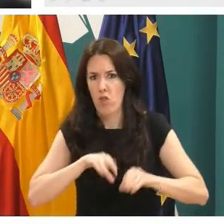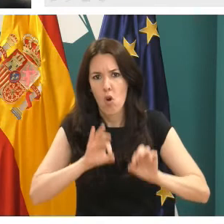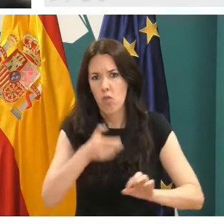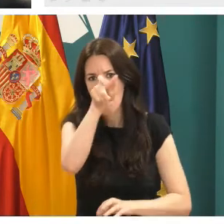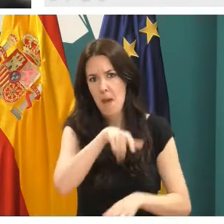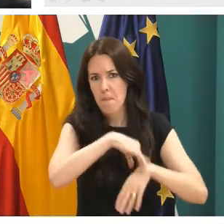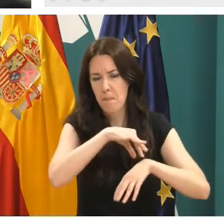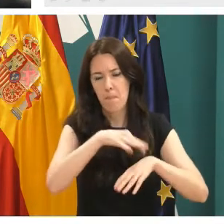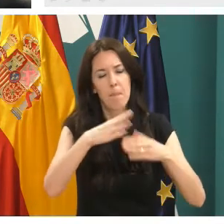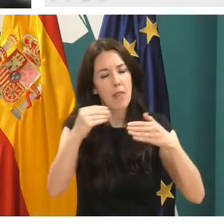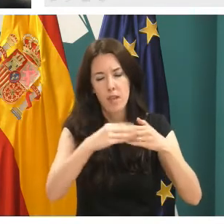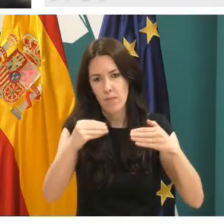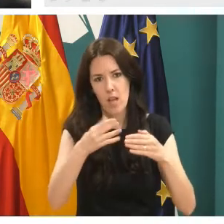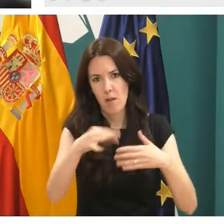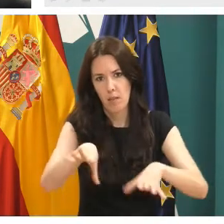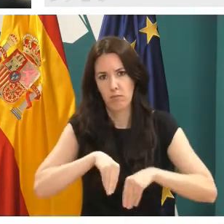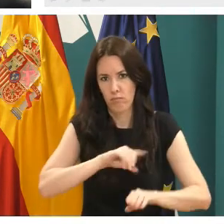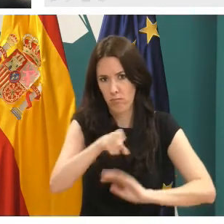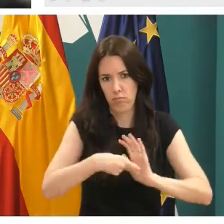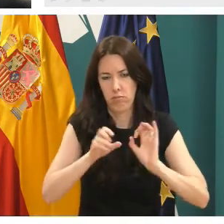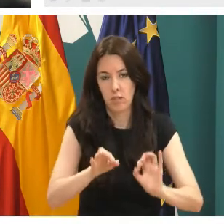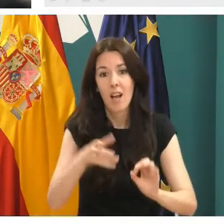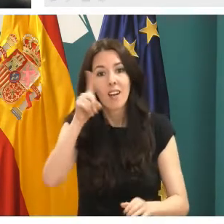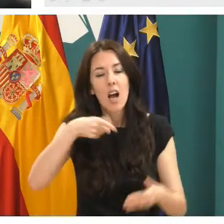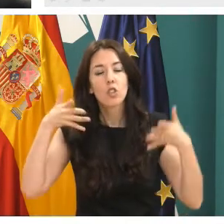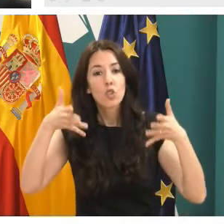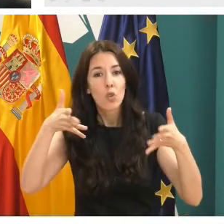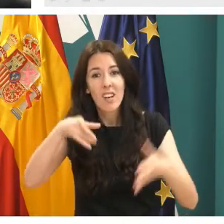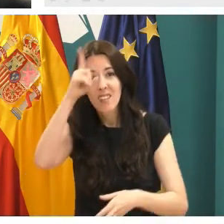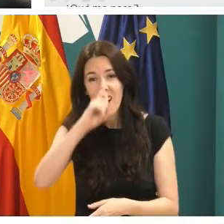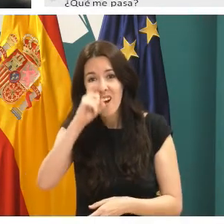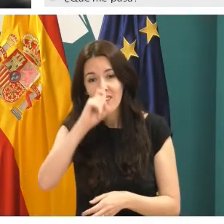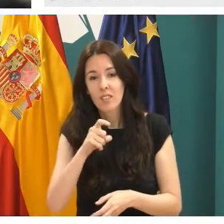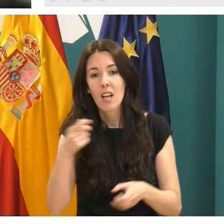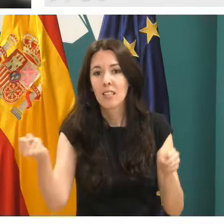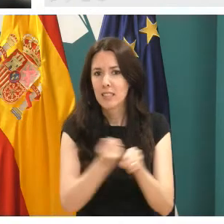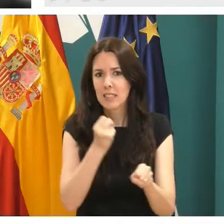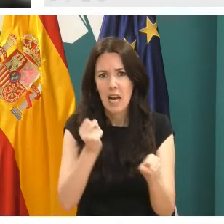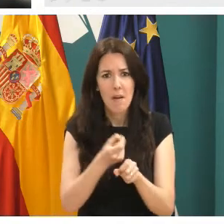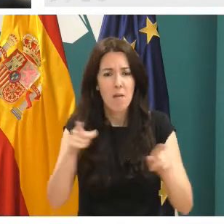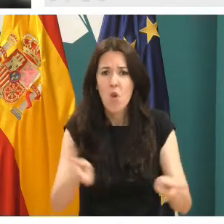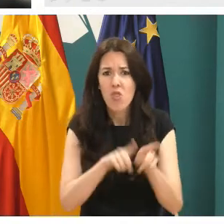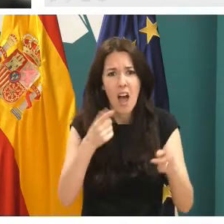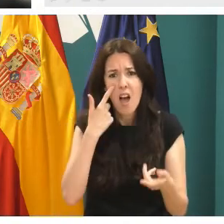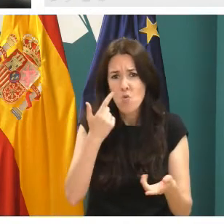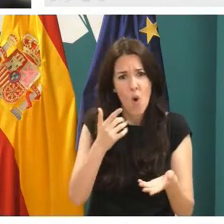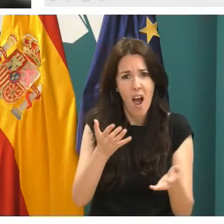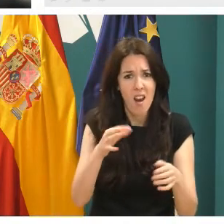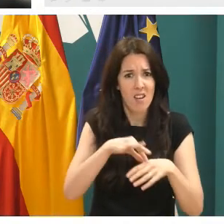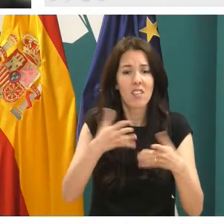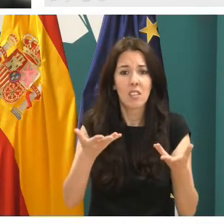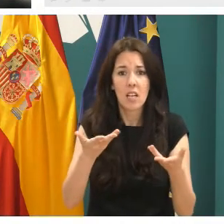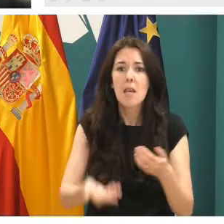paciente. Quiero también dejar como sugerencia y recordar que trabajemos con el paradigma que trabajemos, es